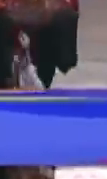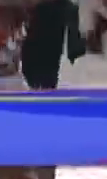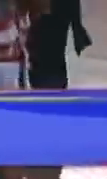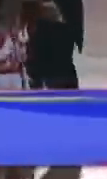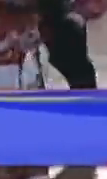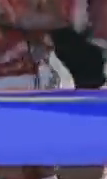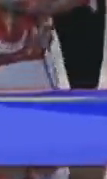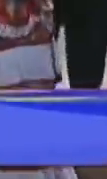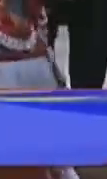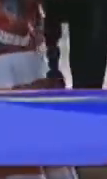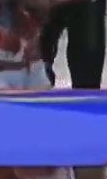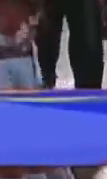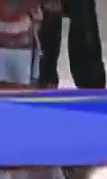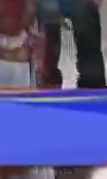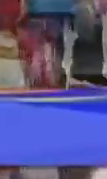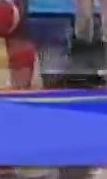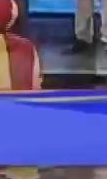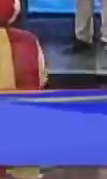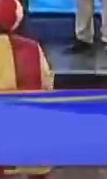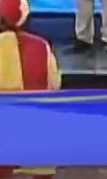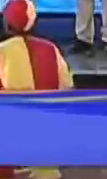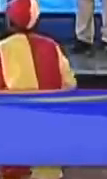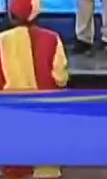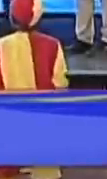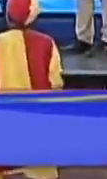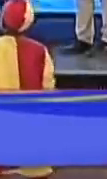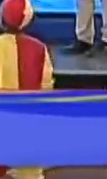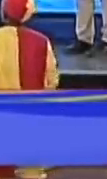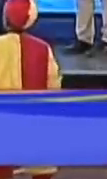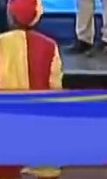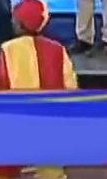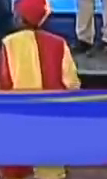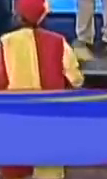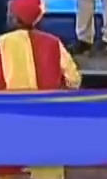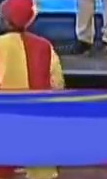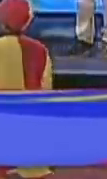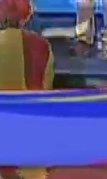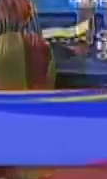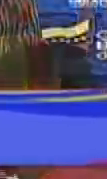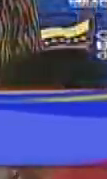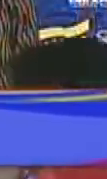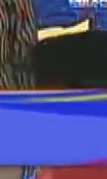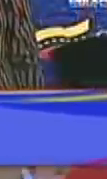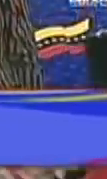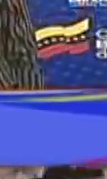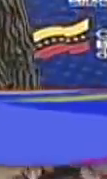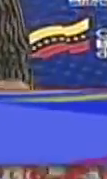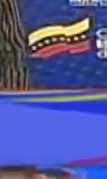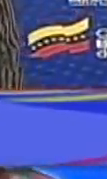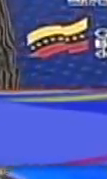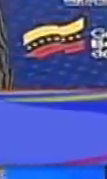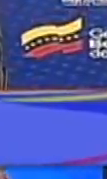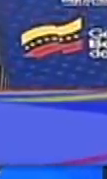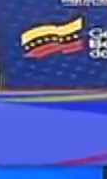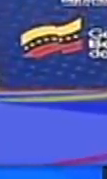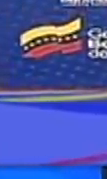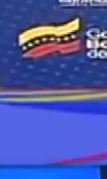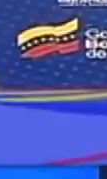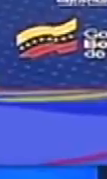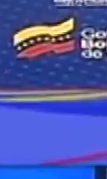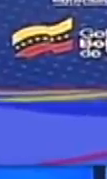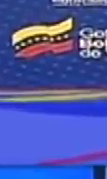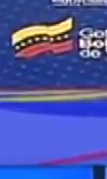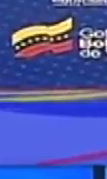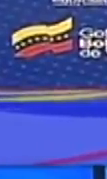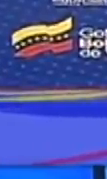¿Dónde está la malla y la piada? ¿Dónde está que no la veo? Si me baila pues muchacha,